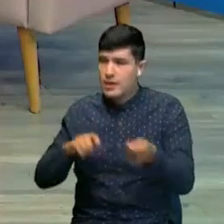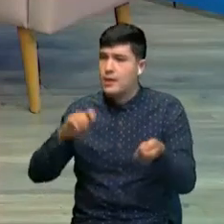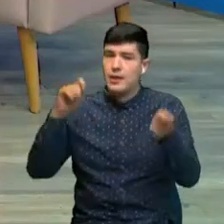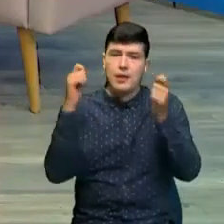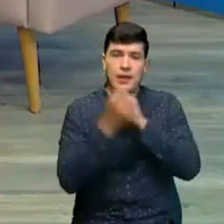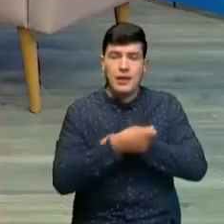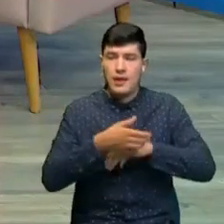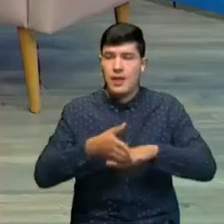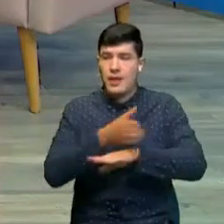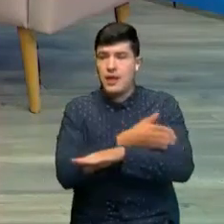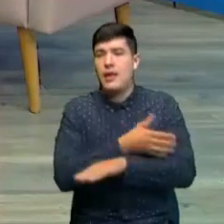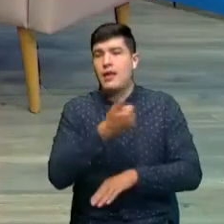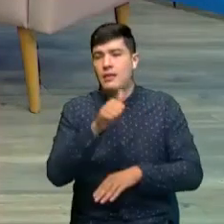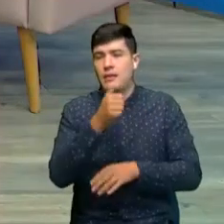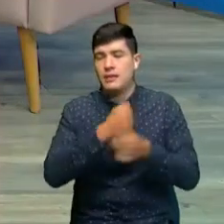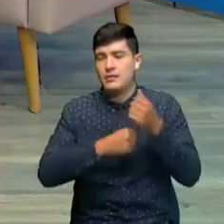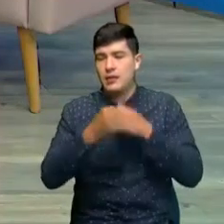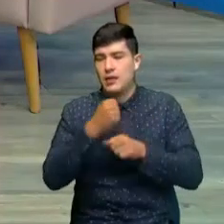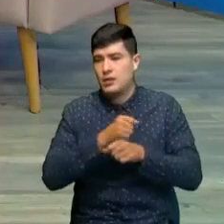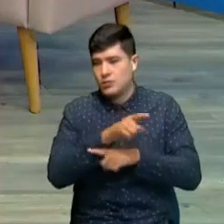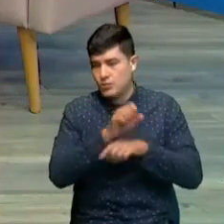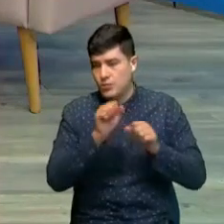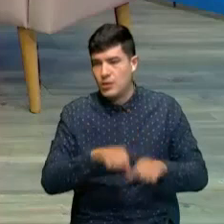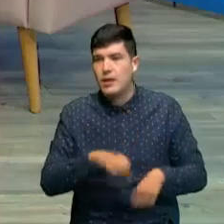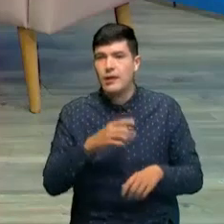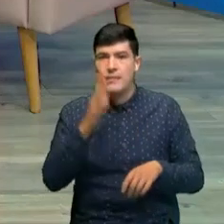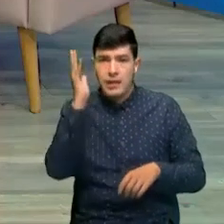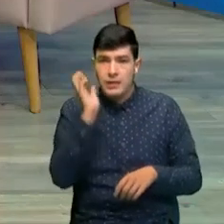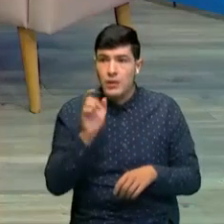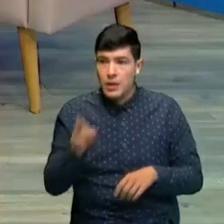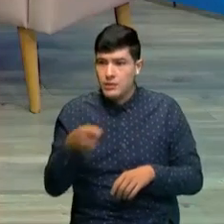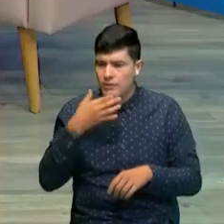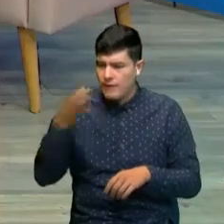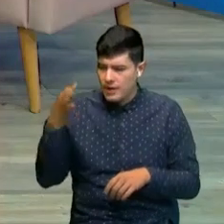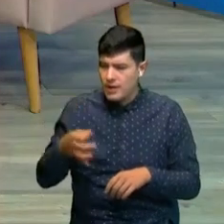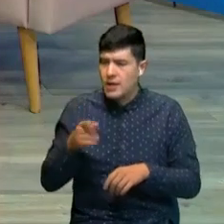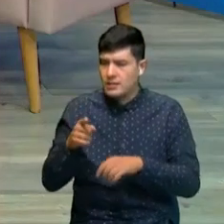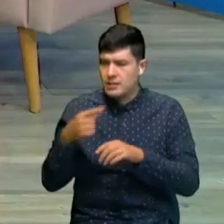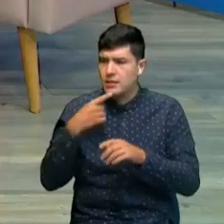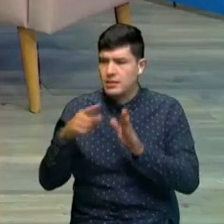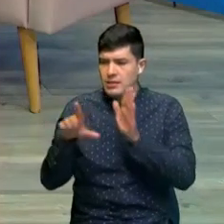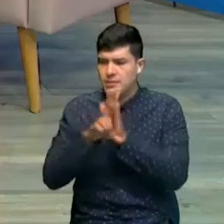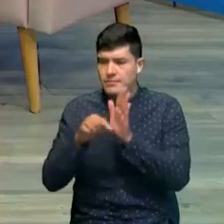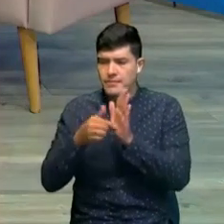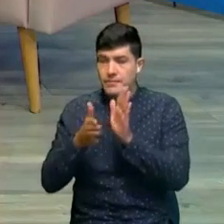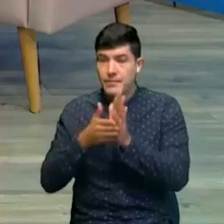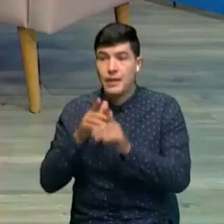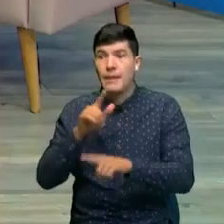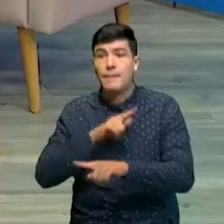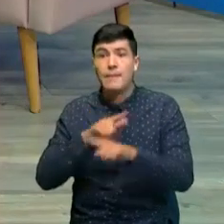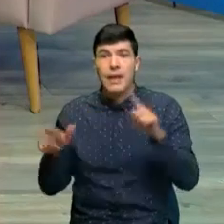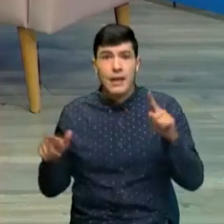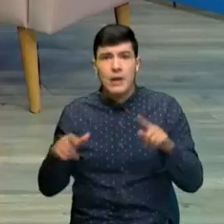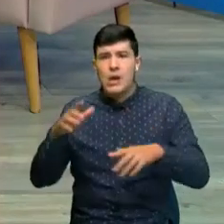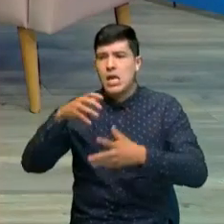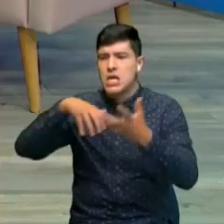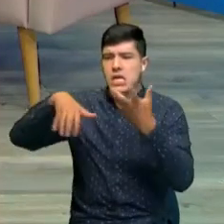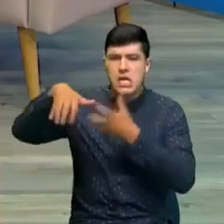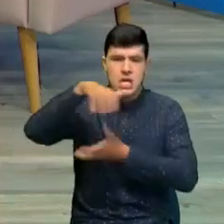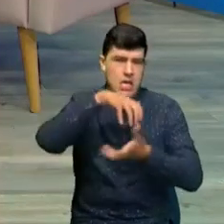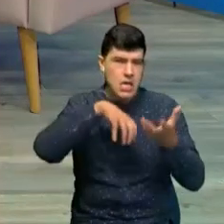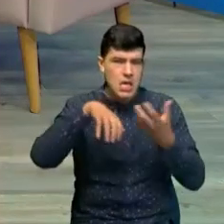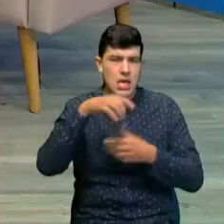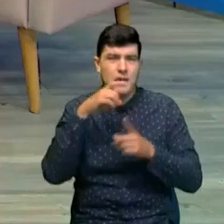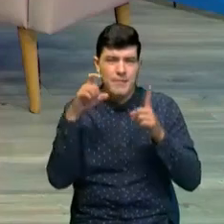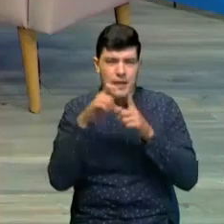trasladar faltándole menos de 10 años para pensionarse. Eso es cierto, así lo dice la ley. Pero ha habido un revolcón, como dice uno